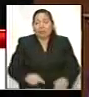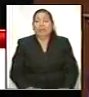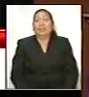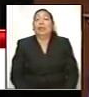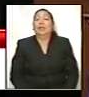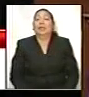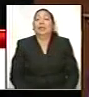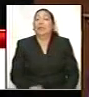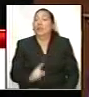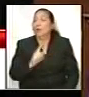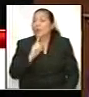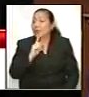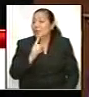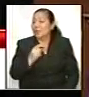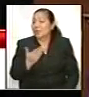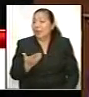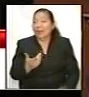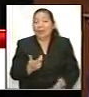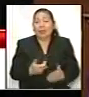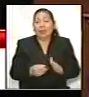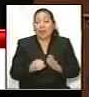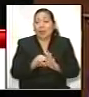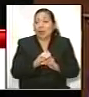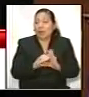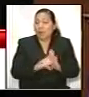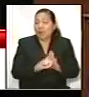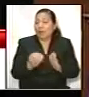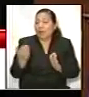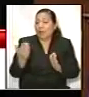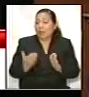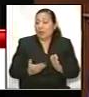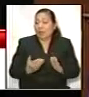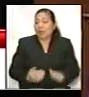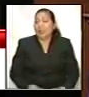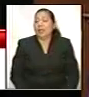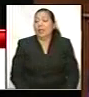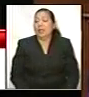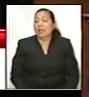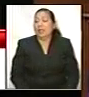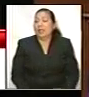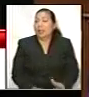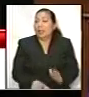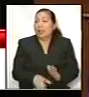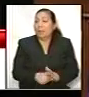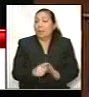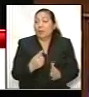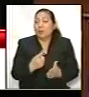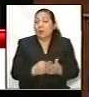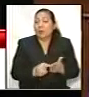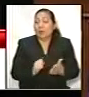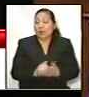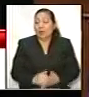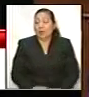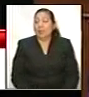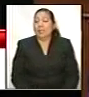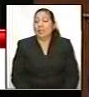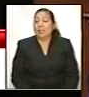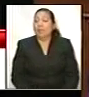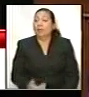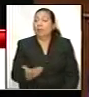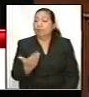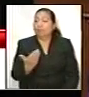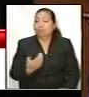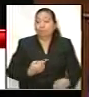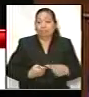y esas no son facultades que la Constitución nos ha dado a los legisladores. Por eso, presidenta, y yo pido que